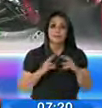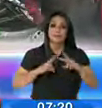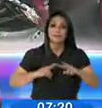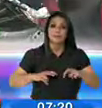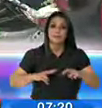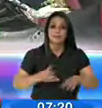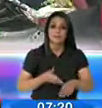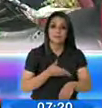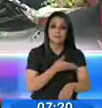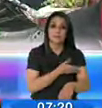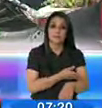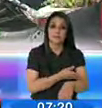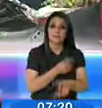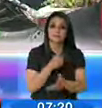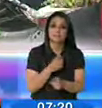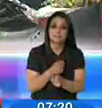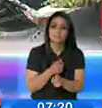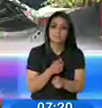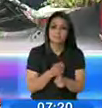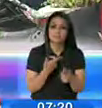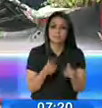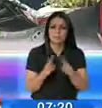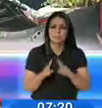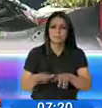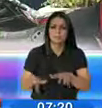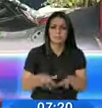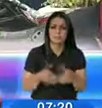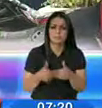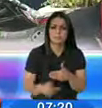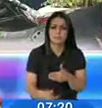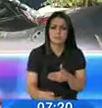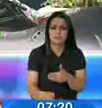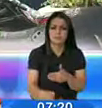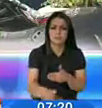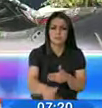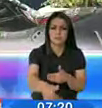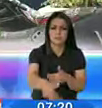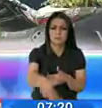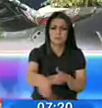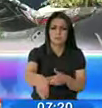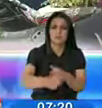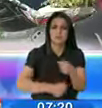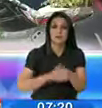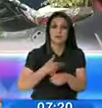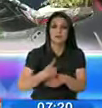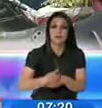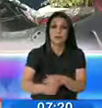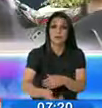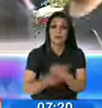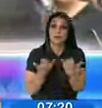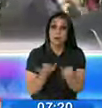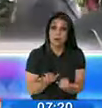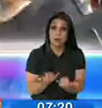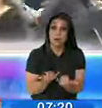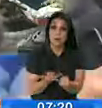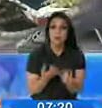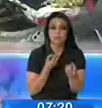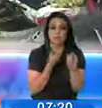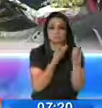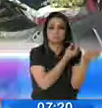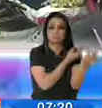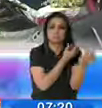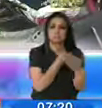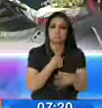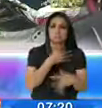previa. Y en ese sentido se han desarrollado varias diligencias a lo largo de todo este año y una de ellas se produjo el día de hoy, a la que